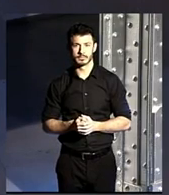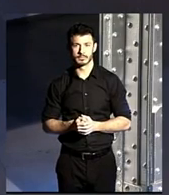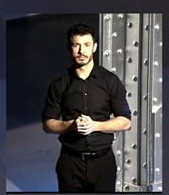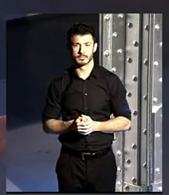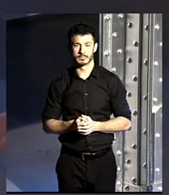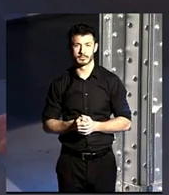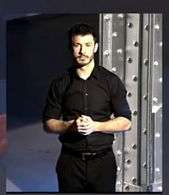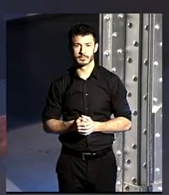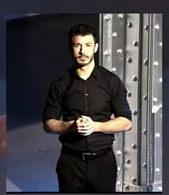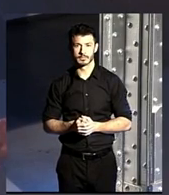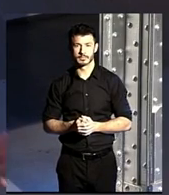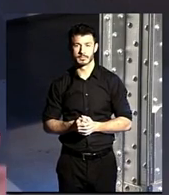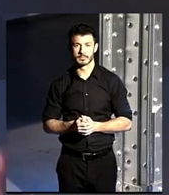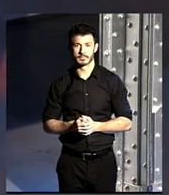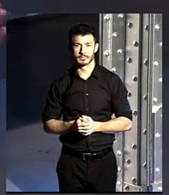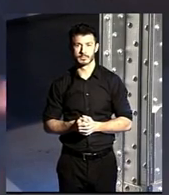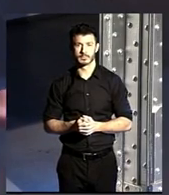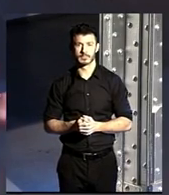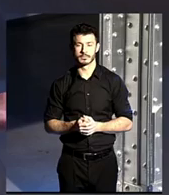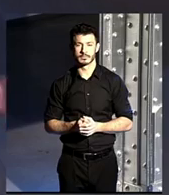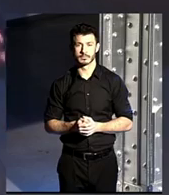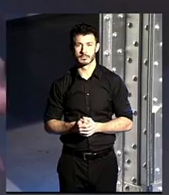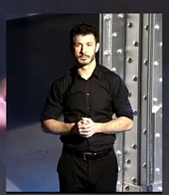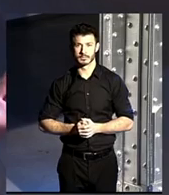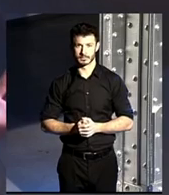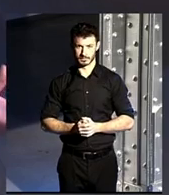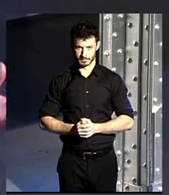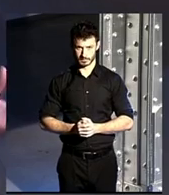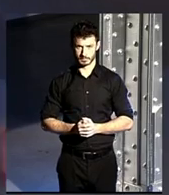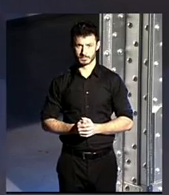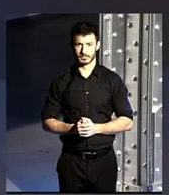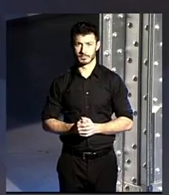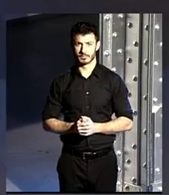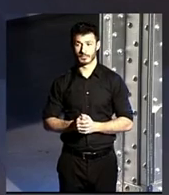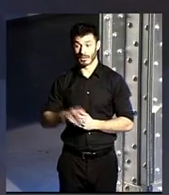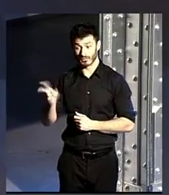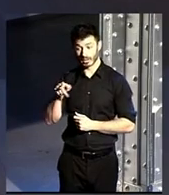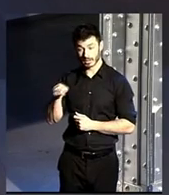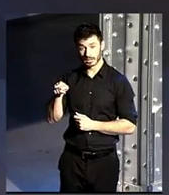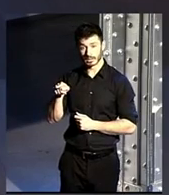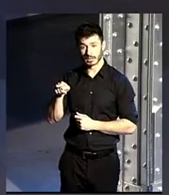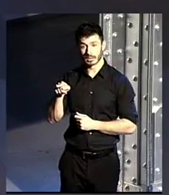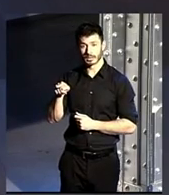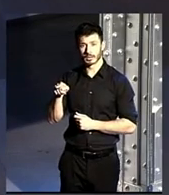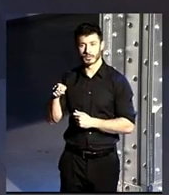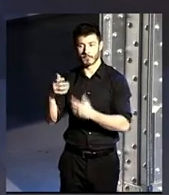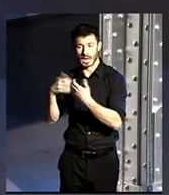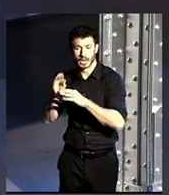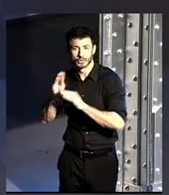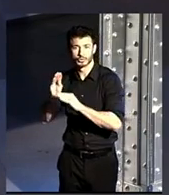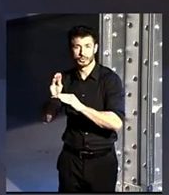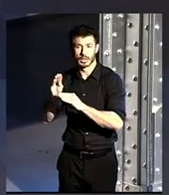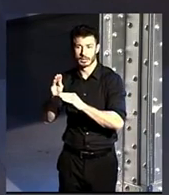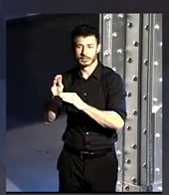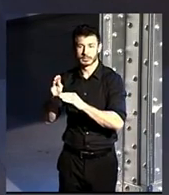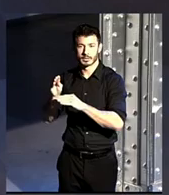technology, submarines, for example, but he makes them bigger and better. Basa sus máquinas en máquinas que existen en